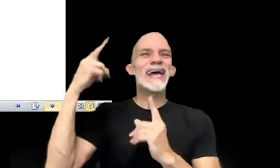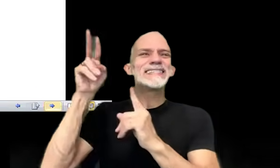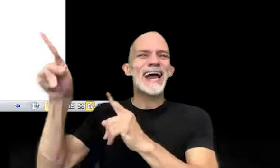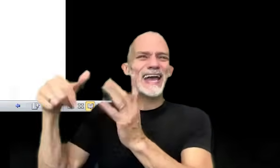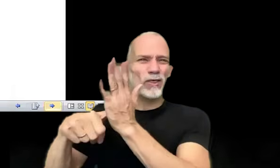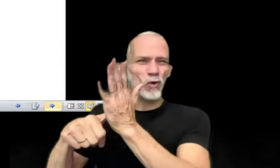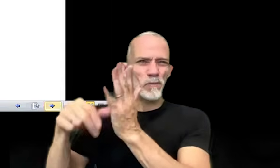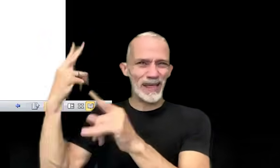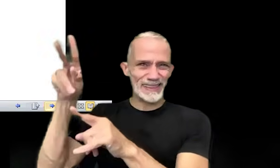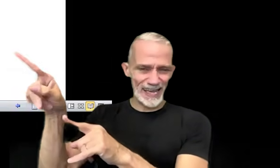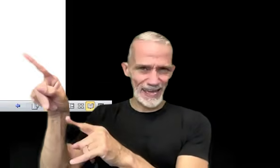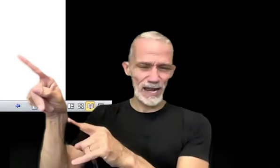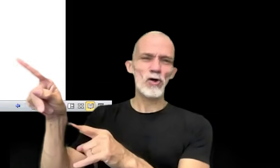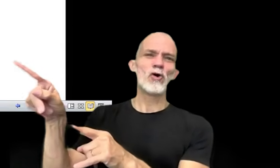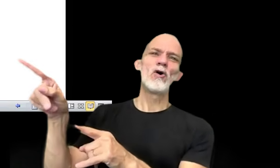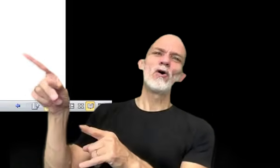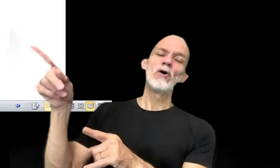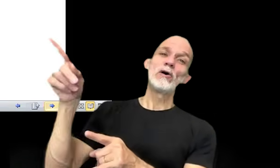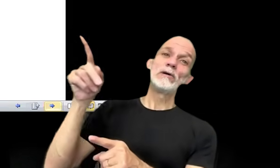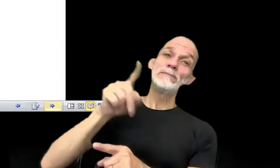persona extranjera,